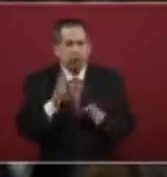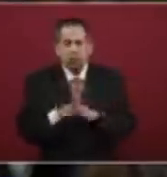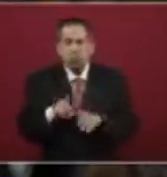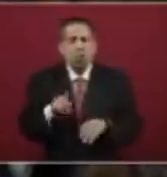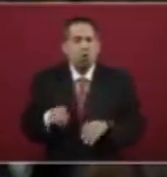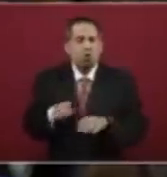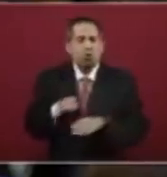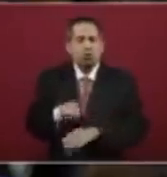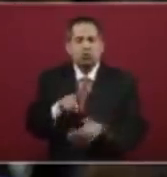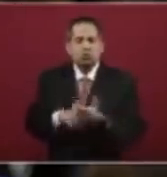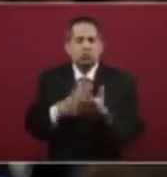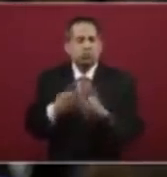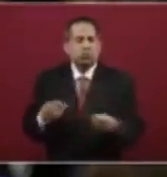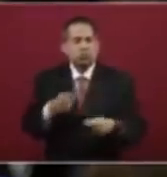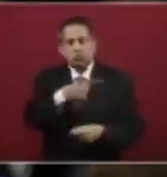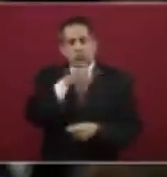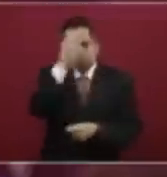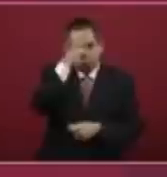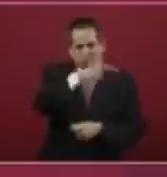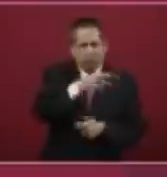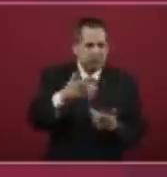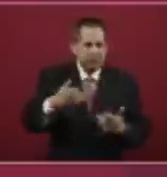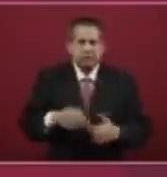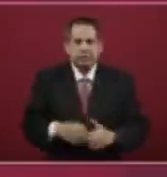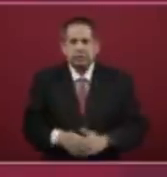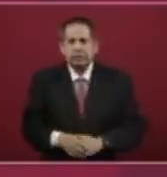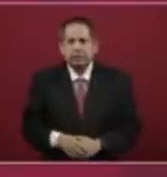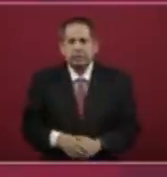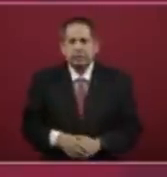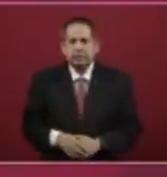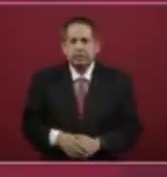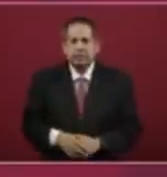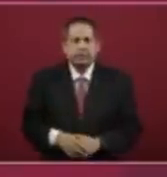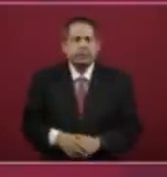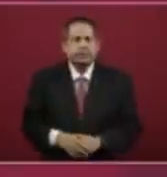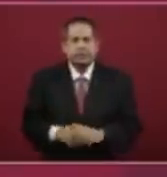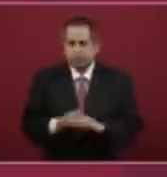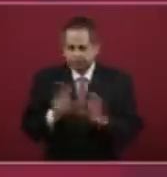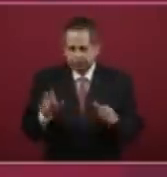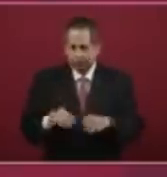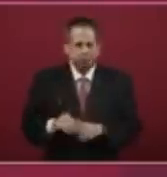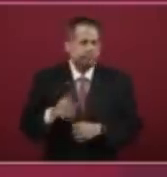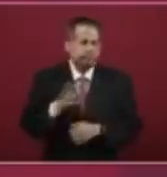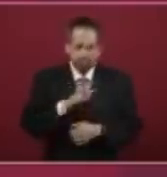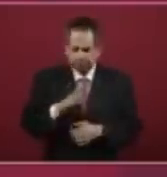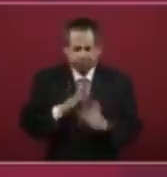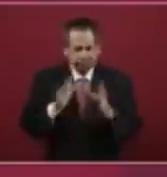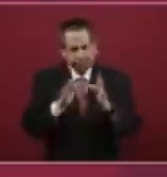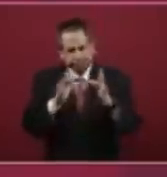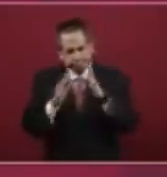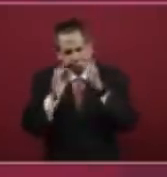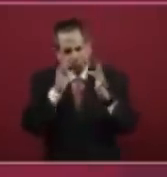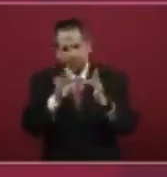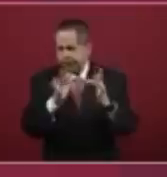solventar este tipo de opiniones. Gracias. Se tiene comunicación permanente.